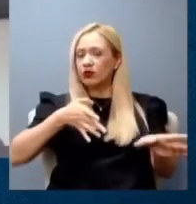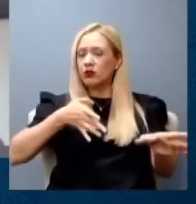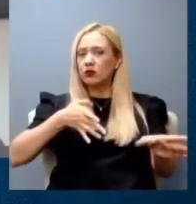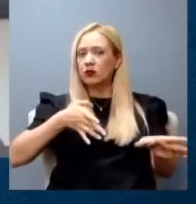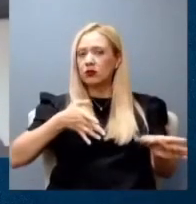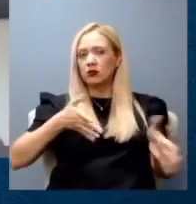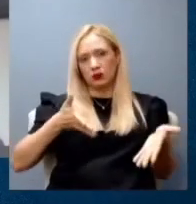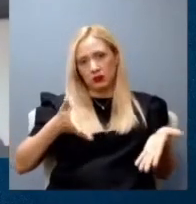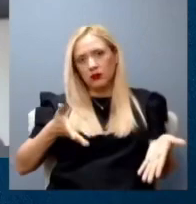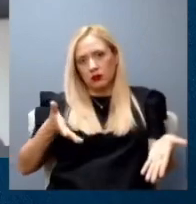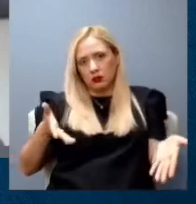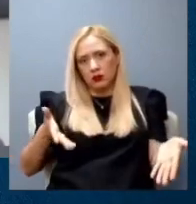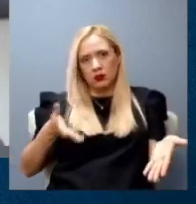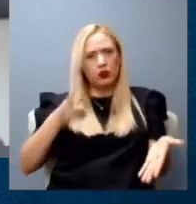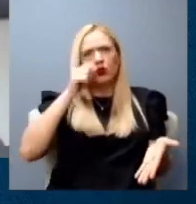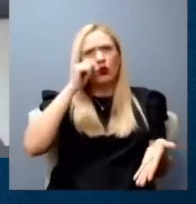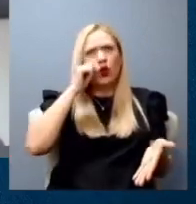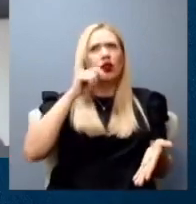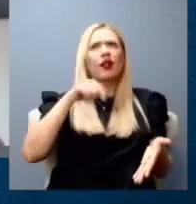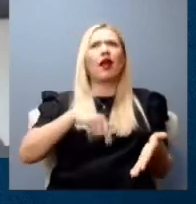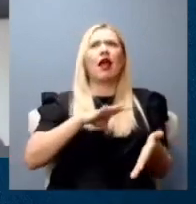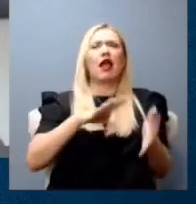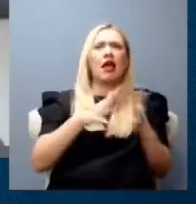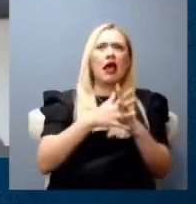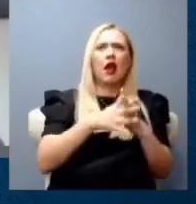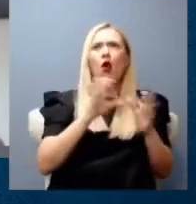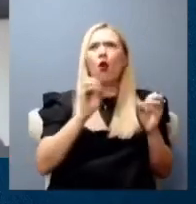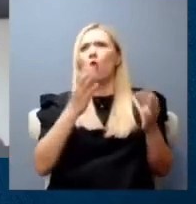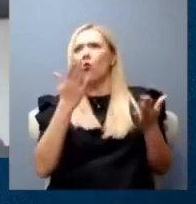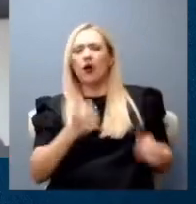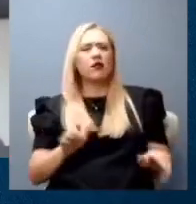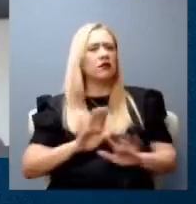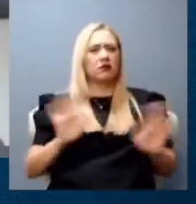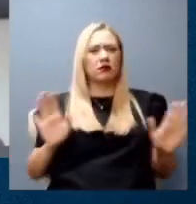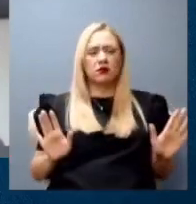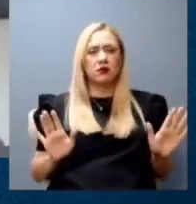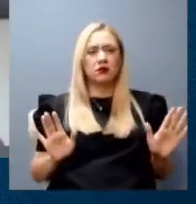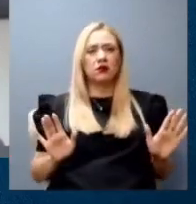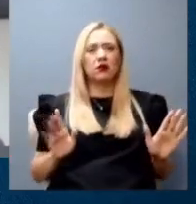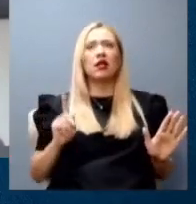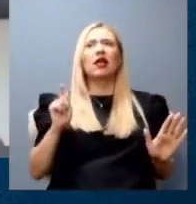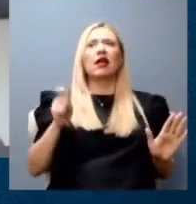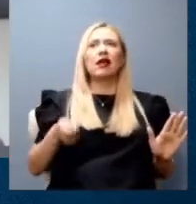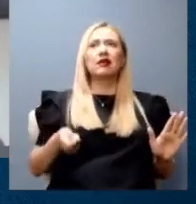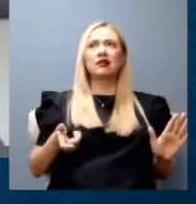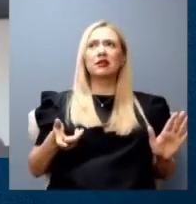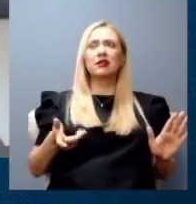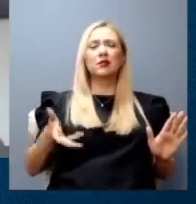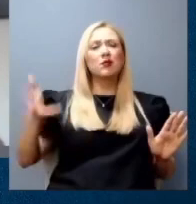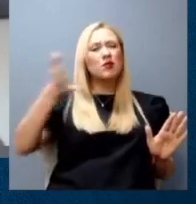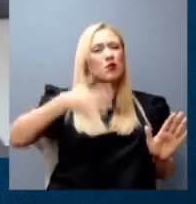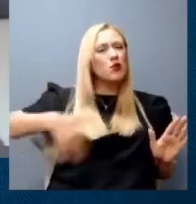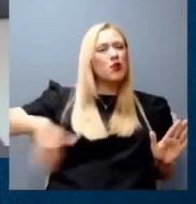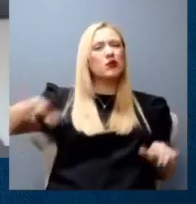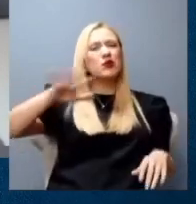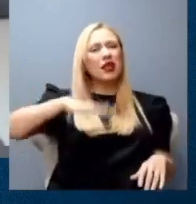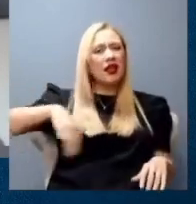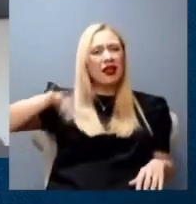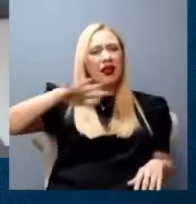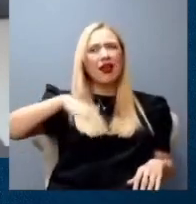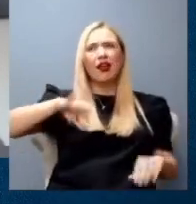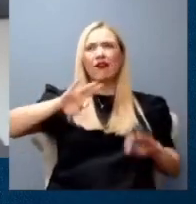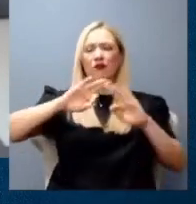una transición o no. Aquí, digamos, lo novedoso, si se quiere, es buscar